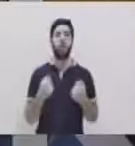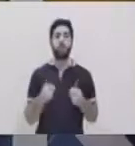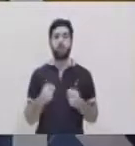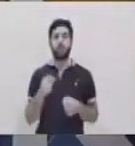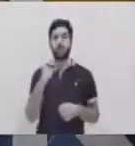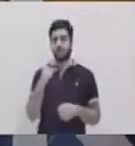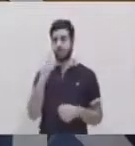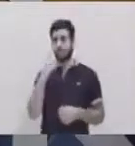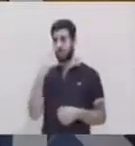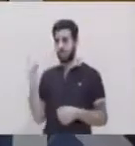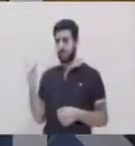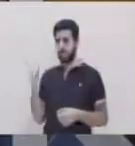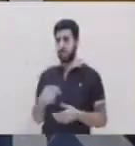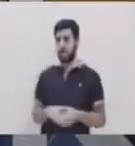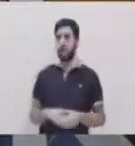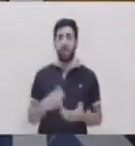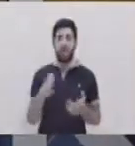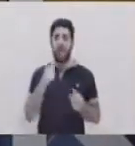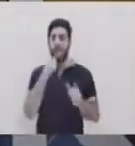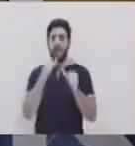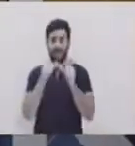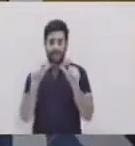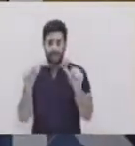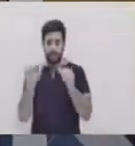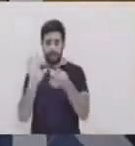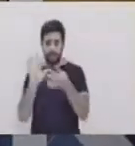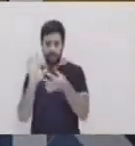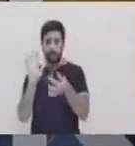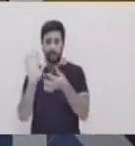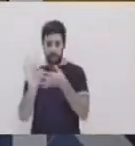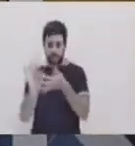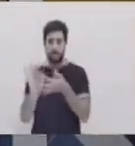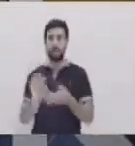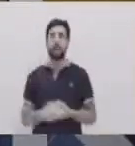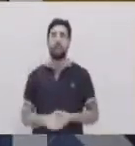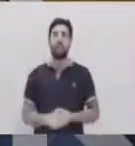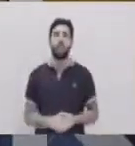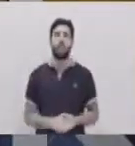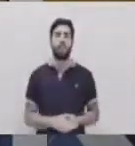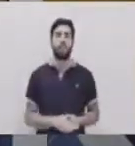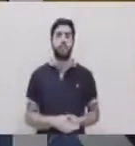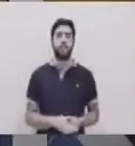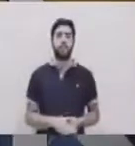Ahí. Y utilizas el tape que tenemos ahí para sellarlo.